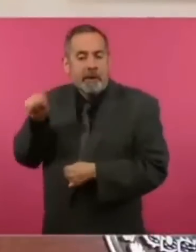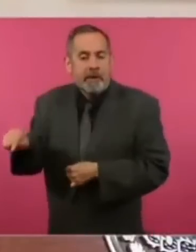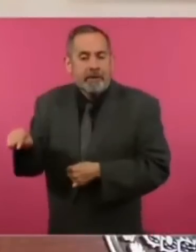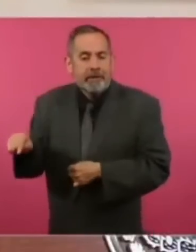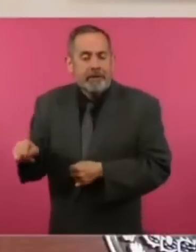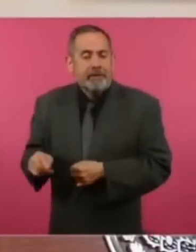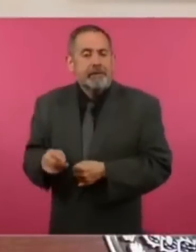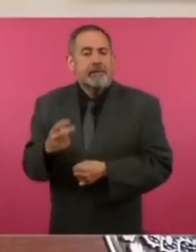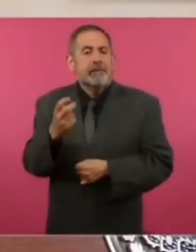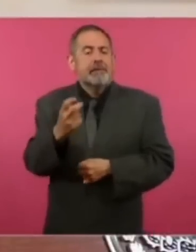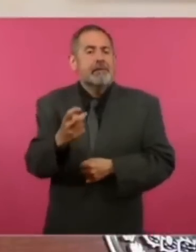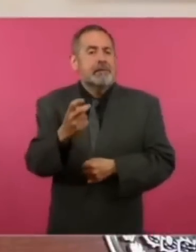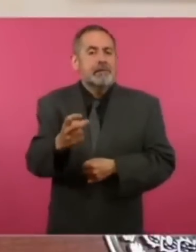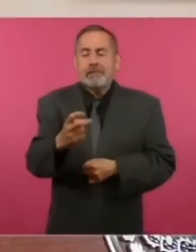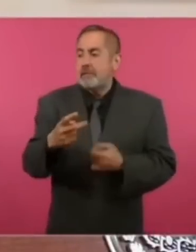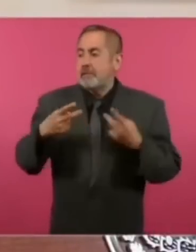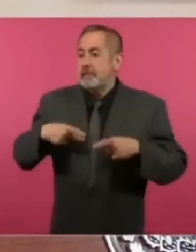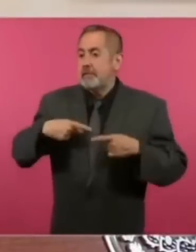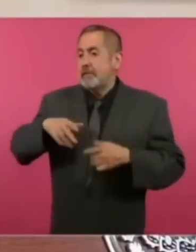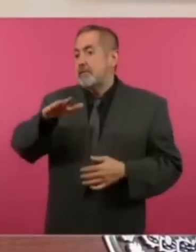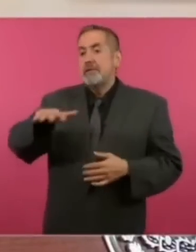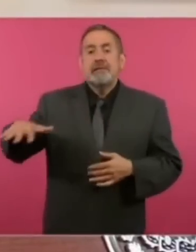El pueblo